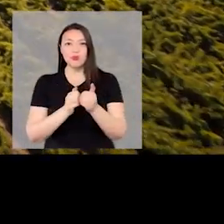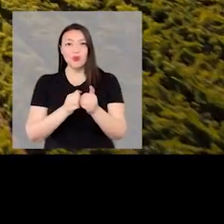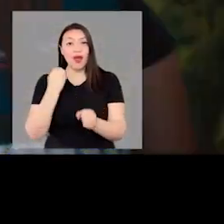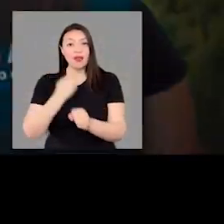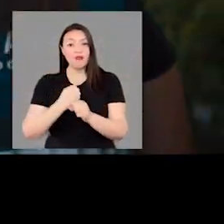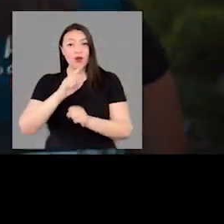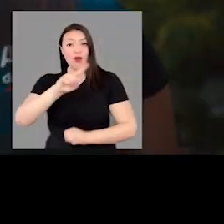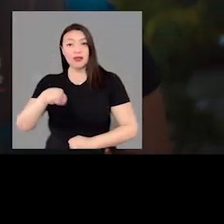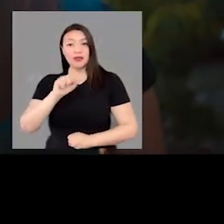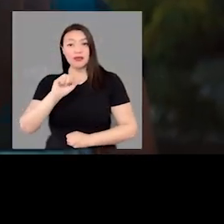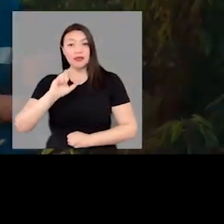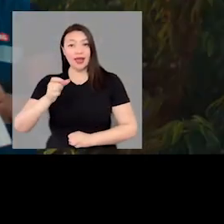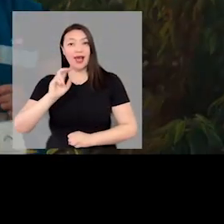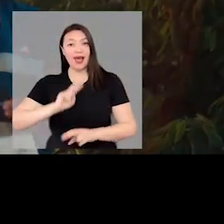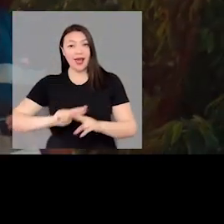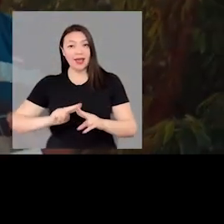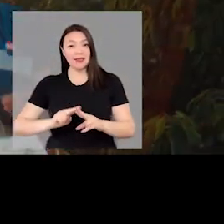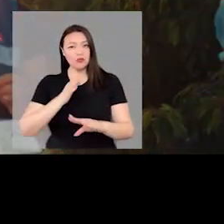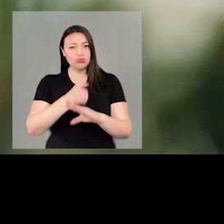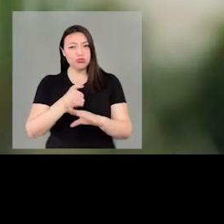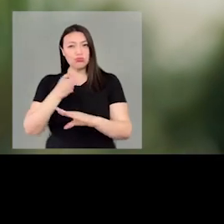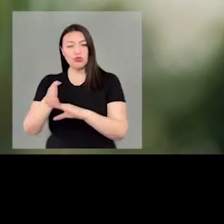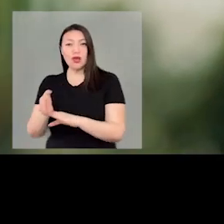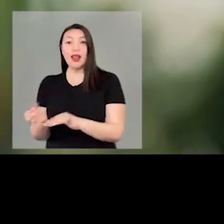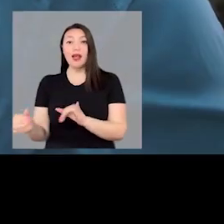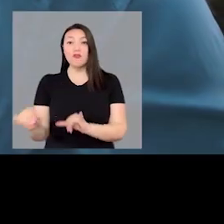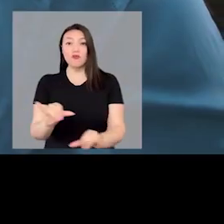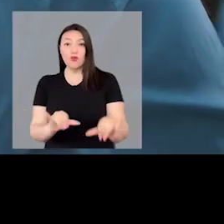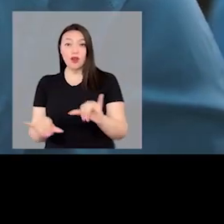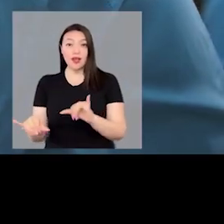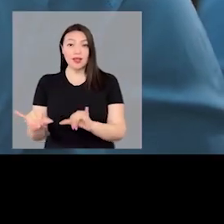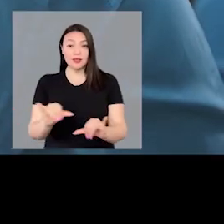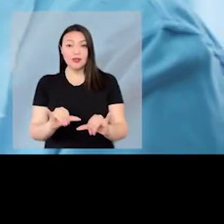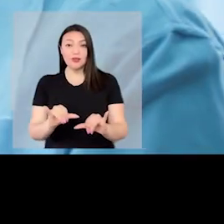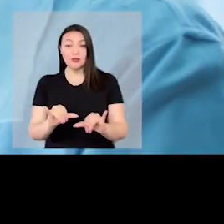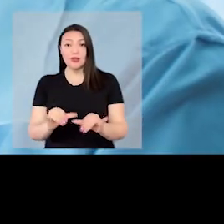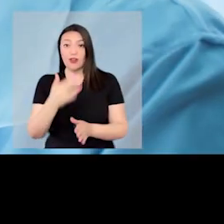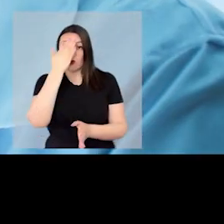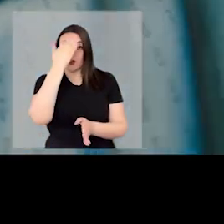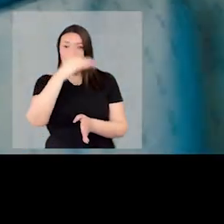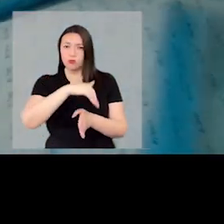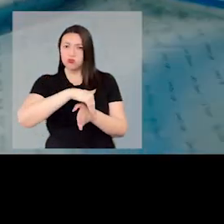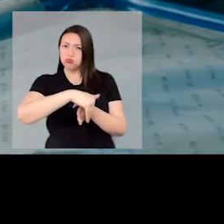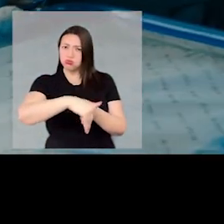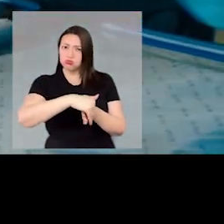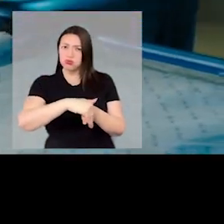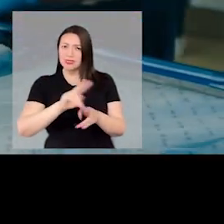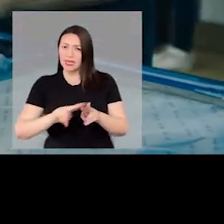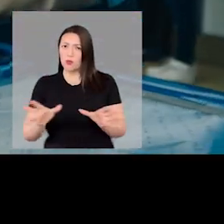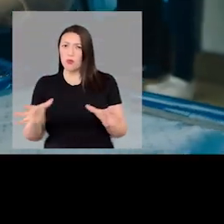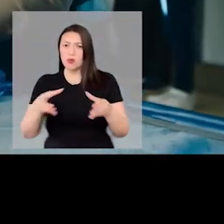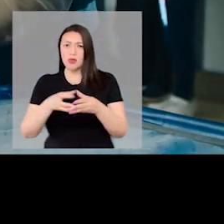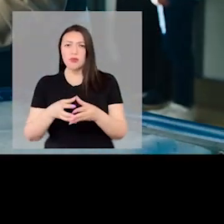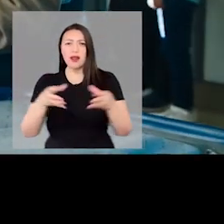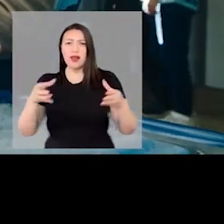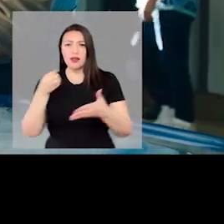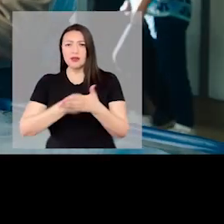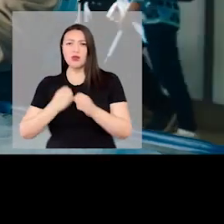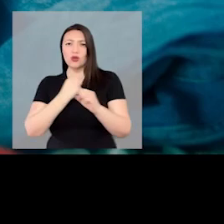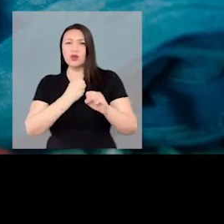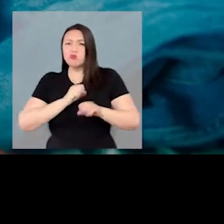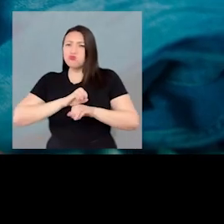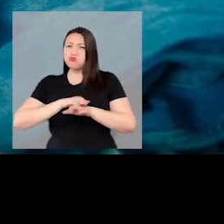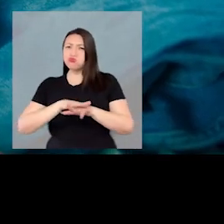que junto al trabajo que SAG realiza diariamente en terreno, en laboratorios, En Pasos Fronterizos, seamos el equipo más